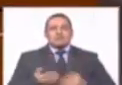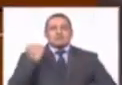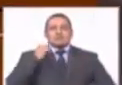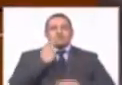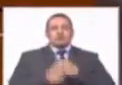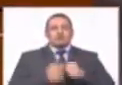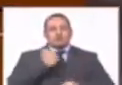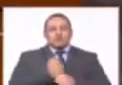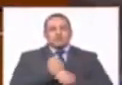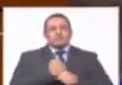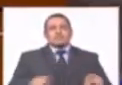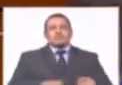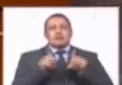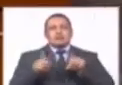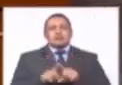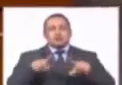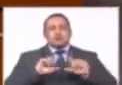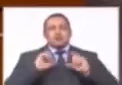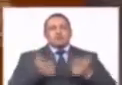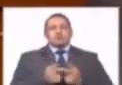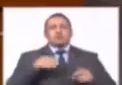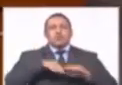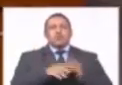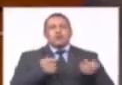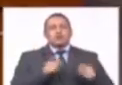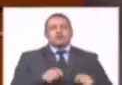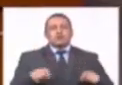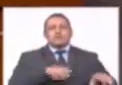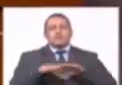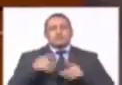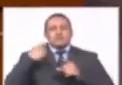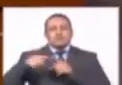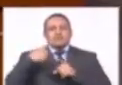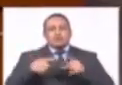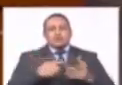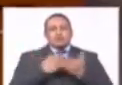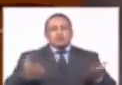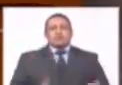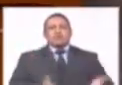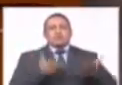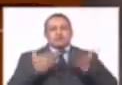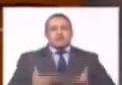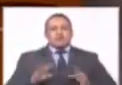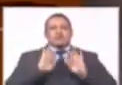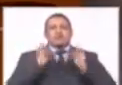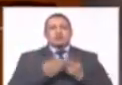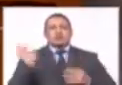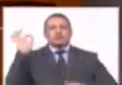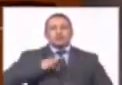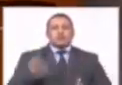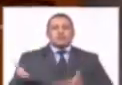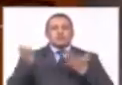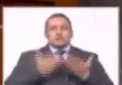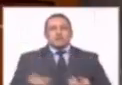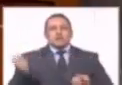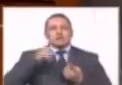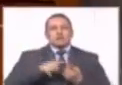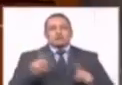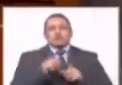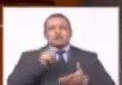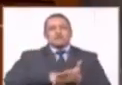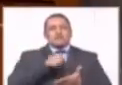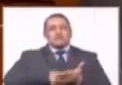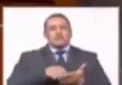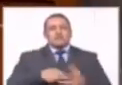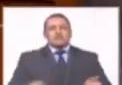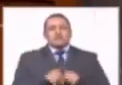2 años. Inclusive, en su comisión se archivó y ella hizo artimañas para traerlo al pleno que finalmente nunca llegó porque hasta el día de hoy no tiene las firmas. Y